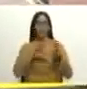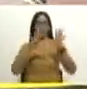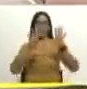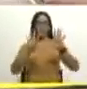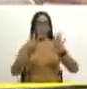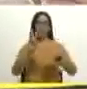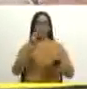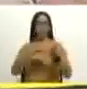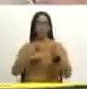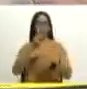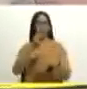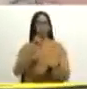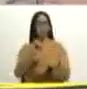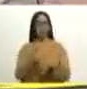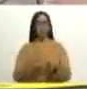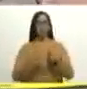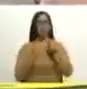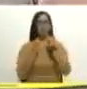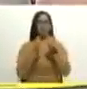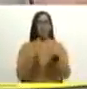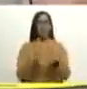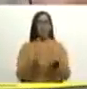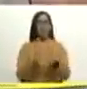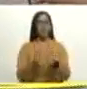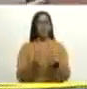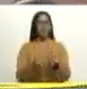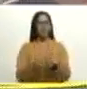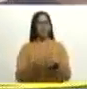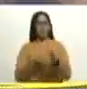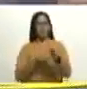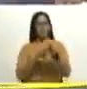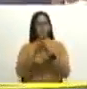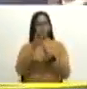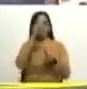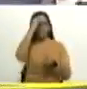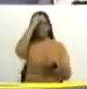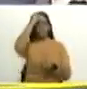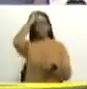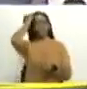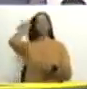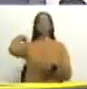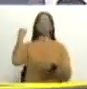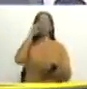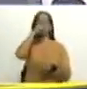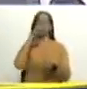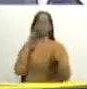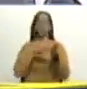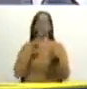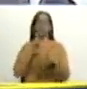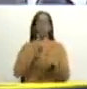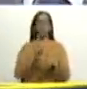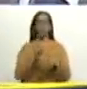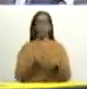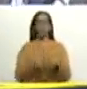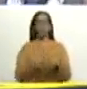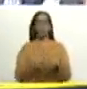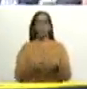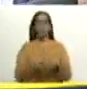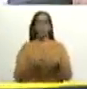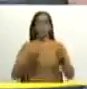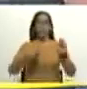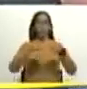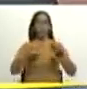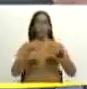2019-2020 y comenzaron un repunte en el año 2021. Las exportaciones no petroleras